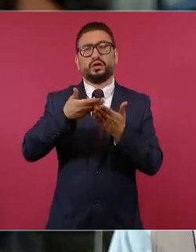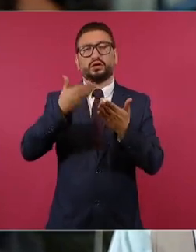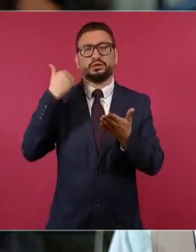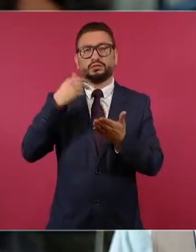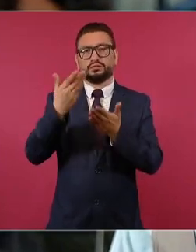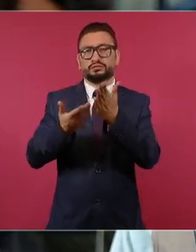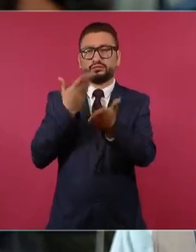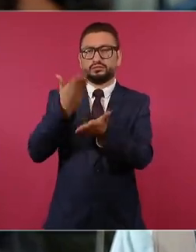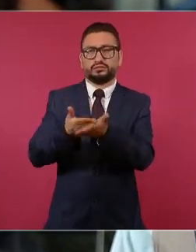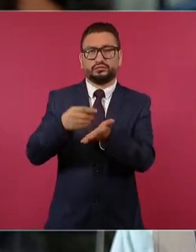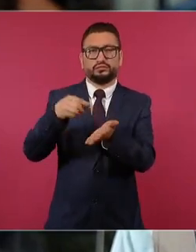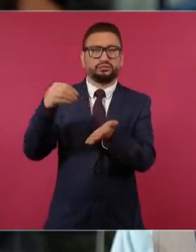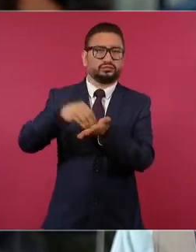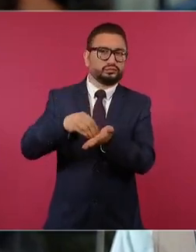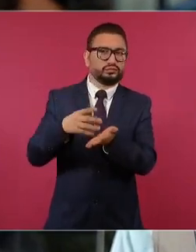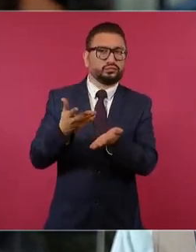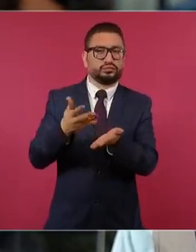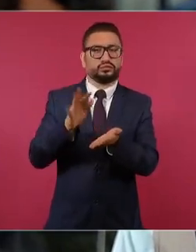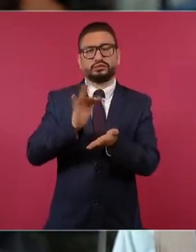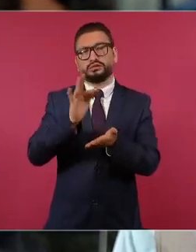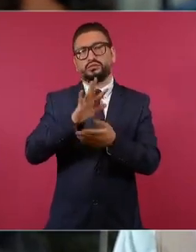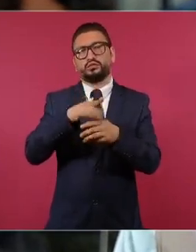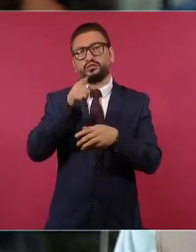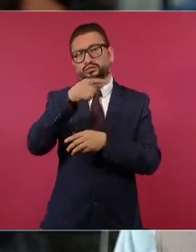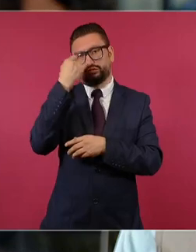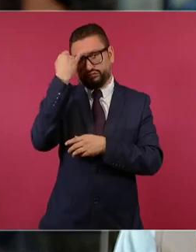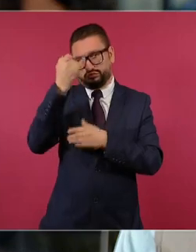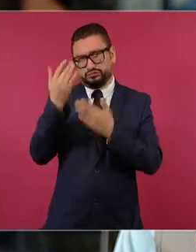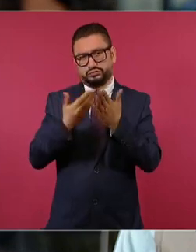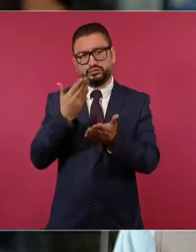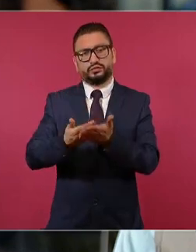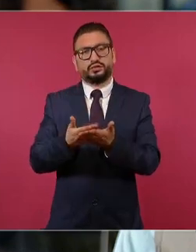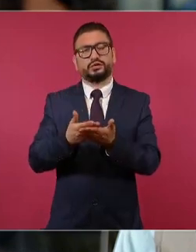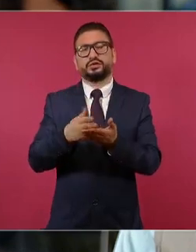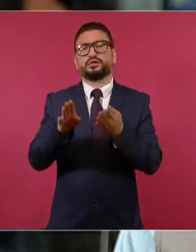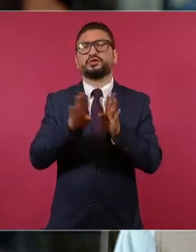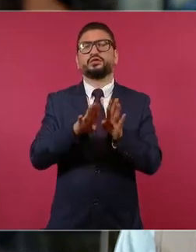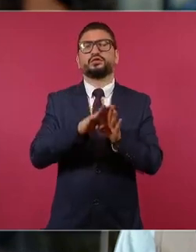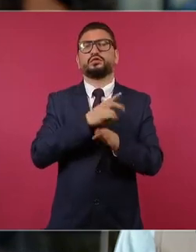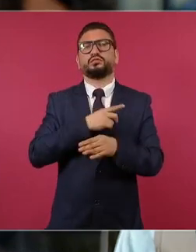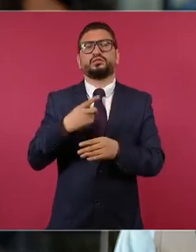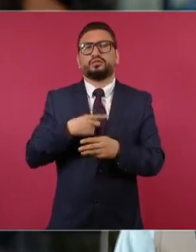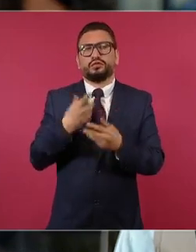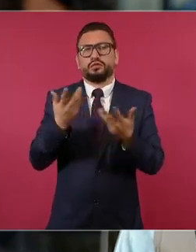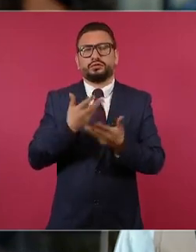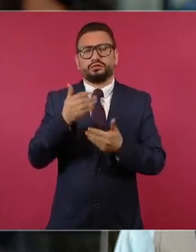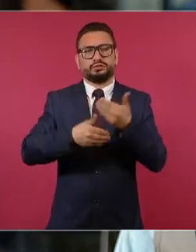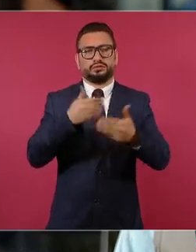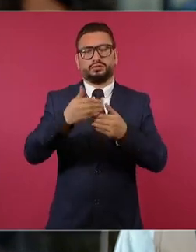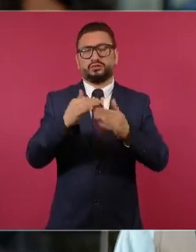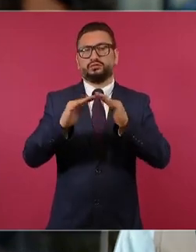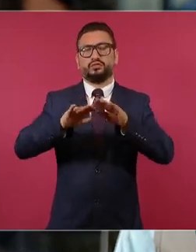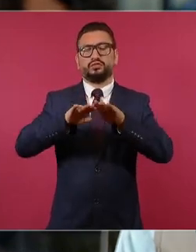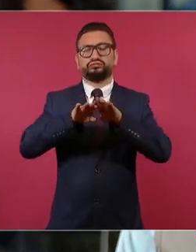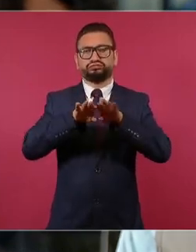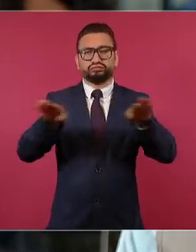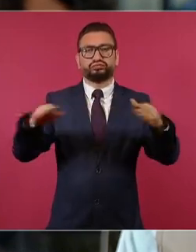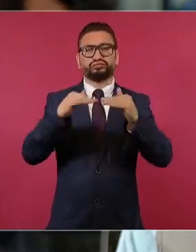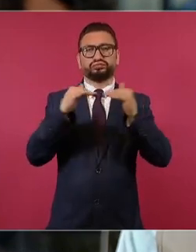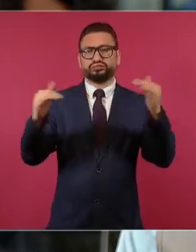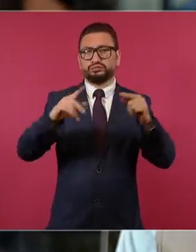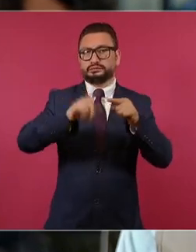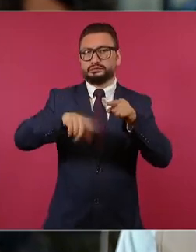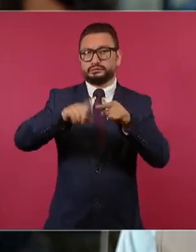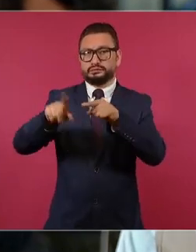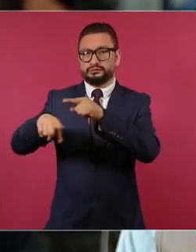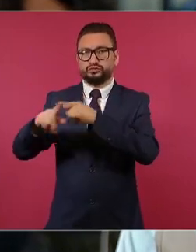en el planteamiento, bueno, porque surgió de usted, y cómo debiera ser, si en efecto tendría que ser pareja la remoción, si